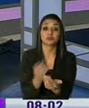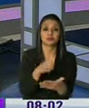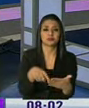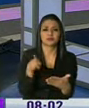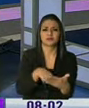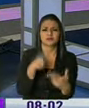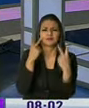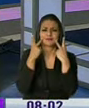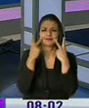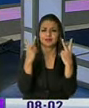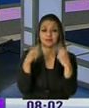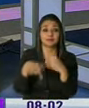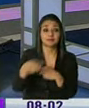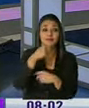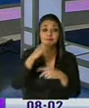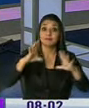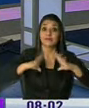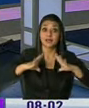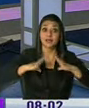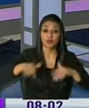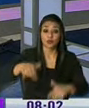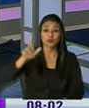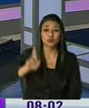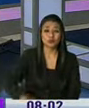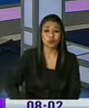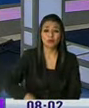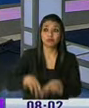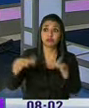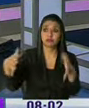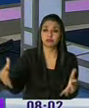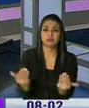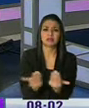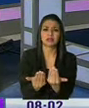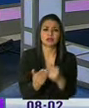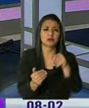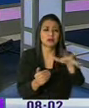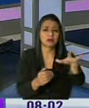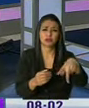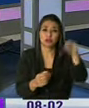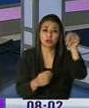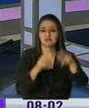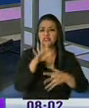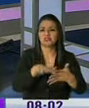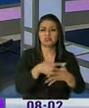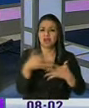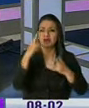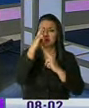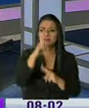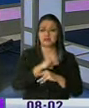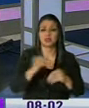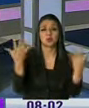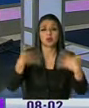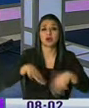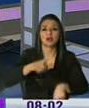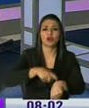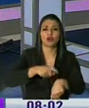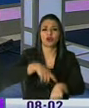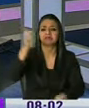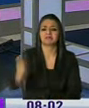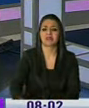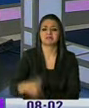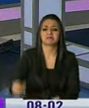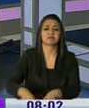la ciudad en este feriado, acá en el sur y muy al norte, se saca la basura a la hora que uno le da la gana,